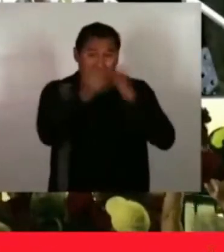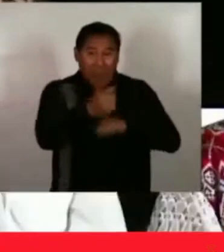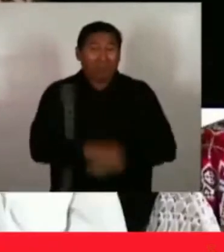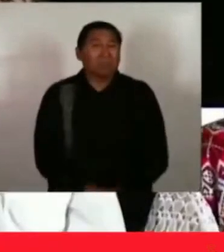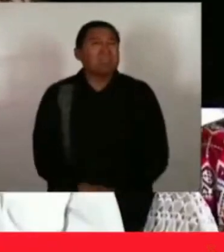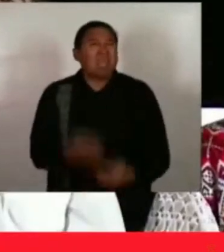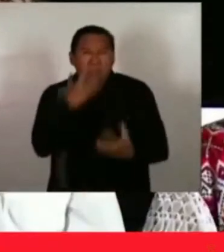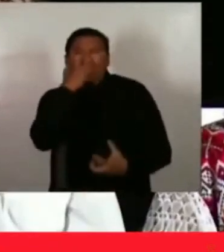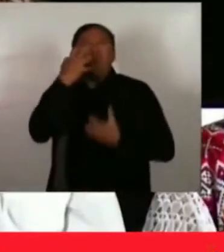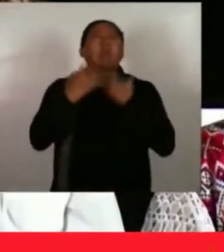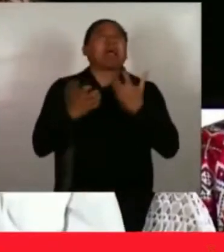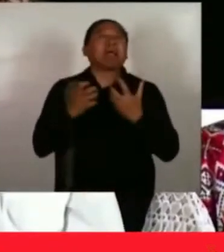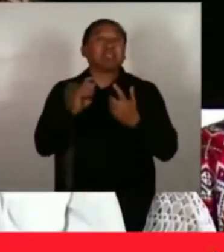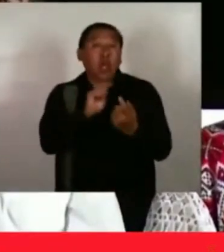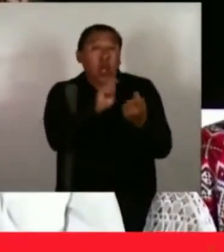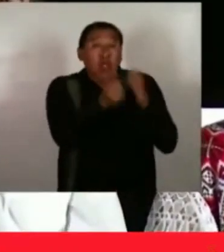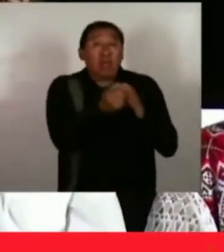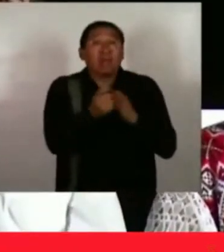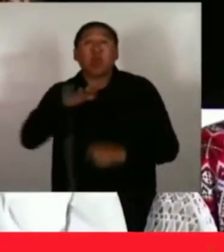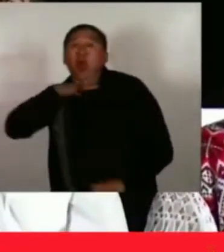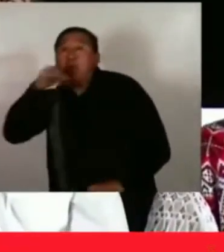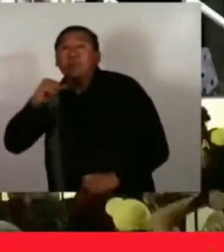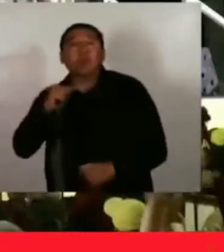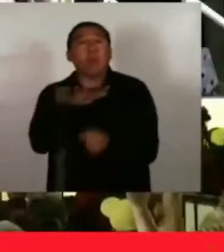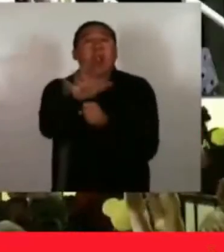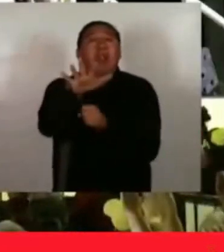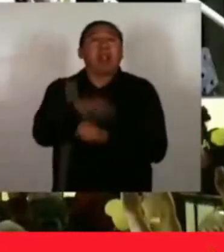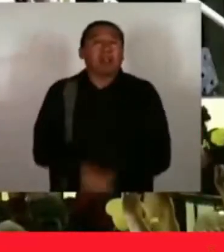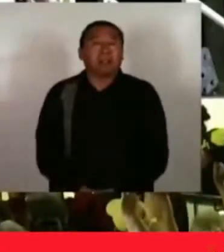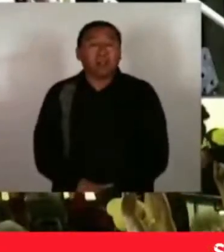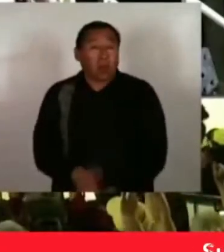A ver, más fuerte. ¿Transformación o corrupción?